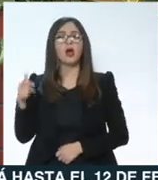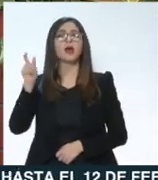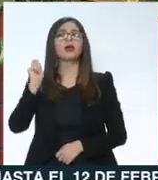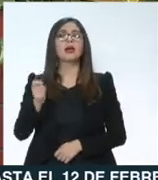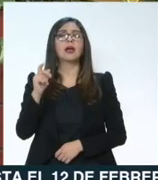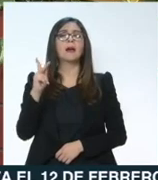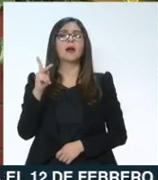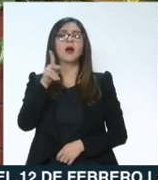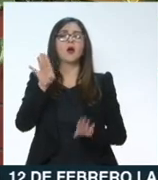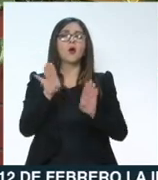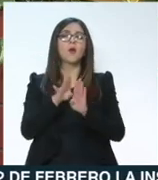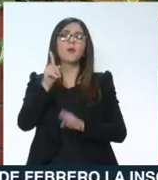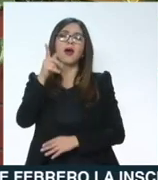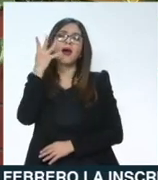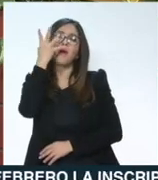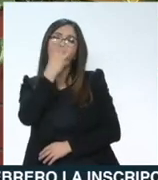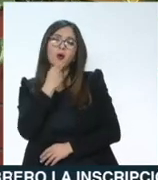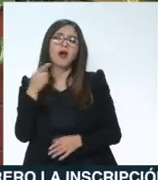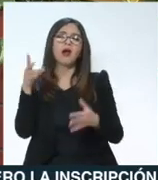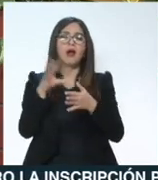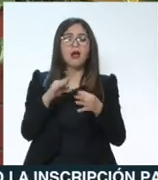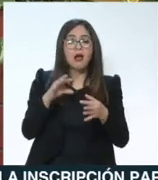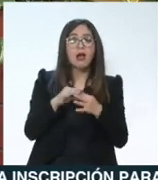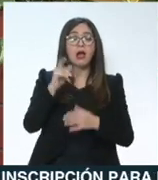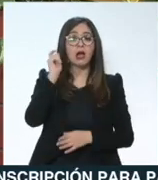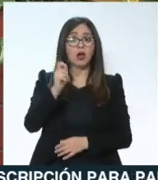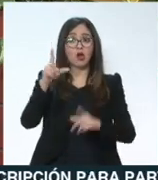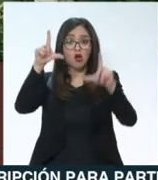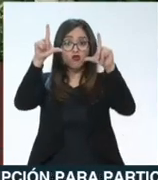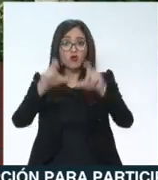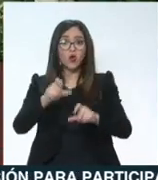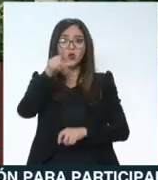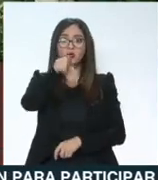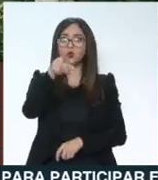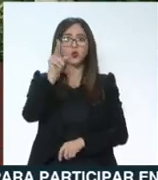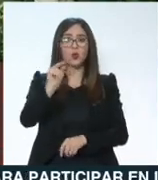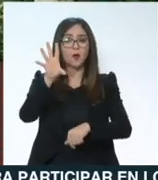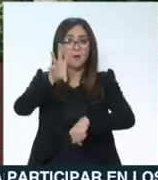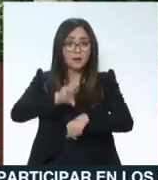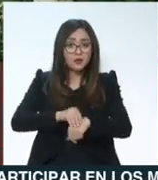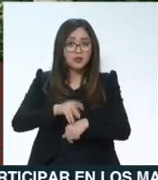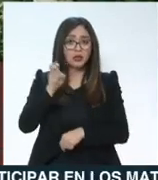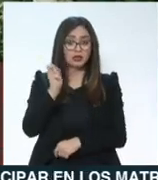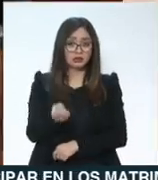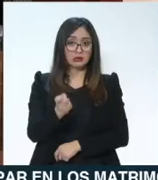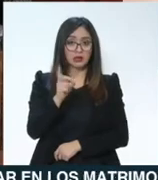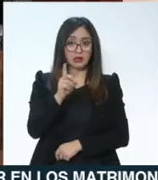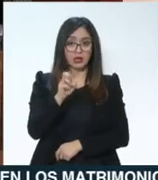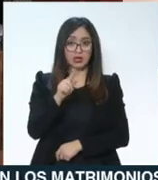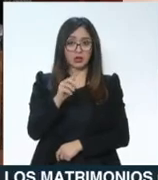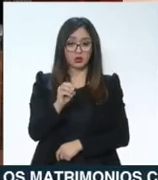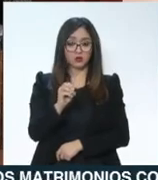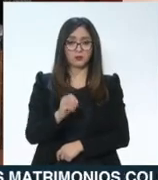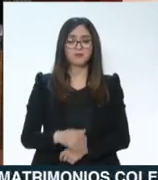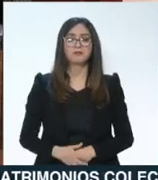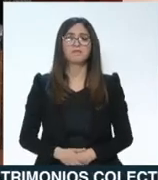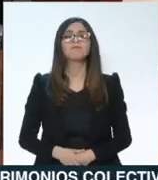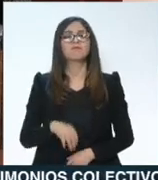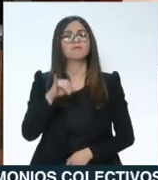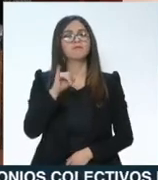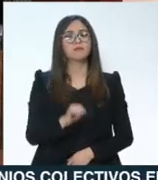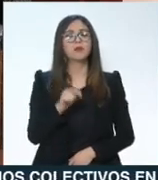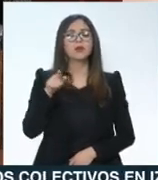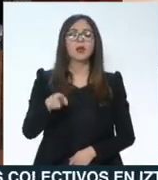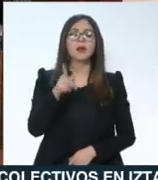consentimiento, están catalogadas ya como un delito. Mira, sí, aquí hay que hacer como una diferencia. En el caso de las palabras en